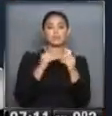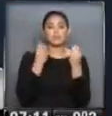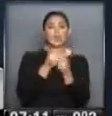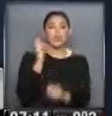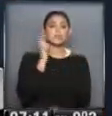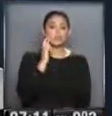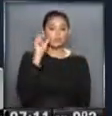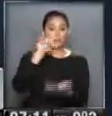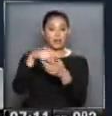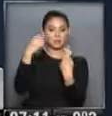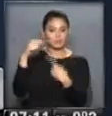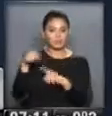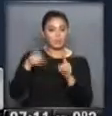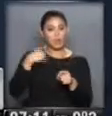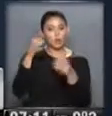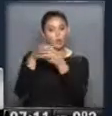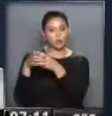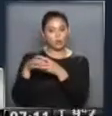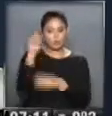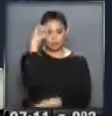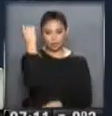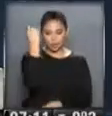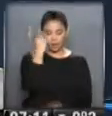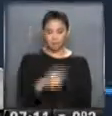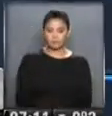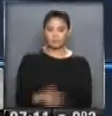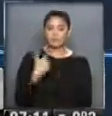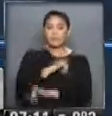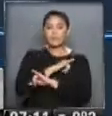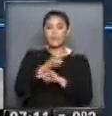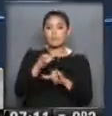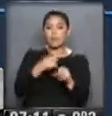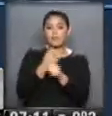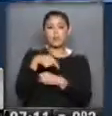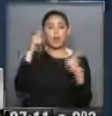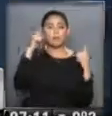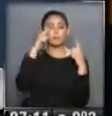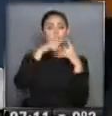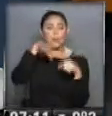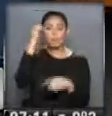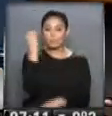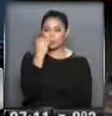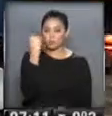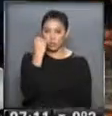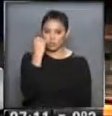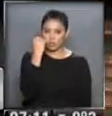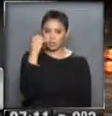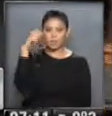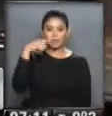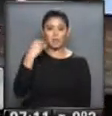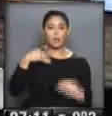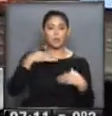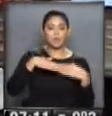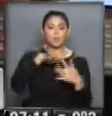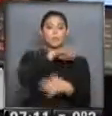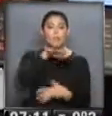19 países y de distintos organismos internacionales. Según se informó, los principales objetivos del observatorio consisten en construir